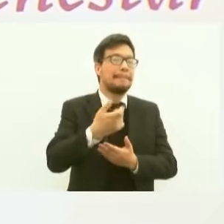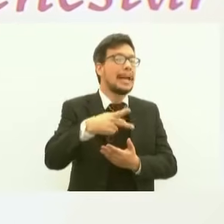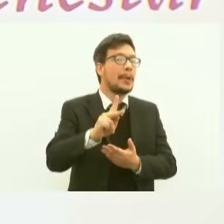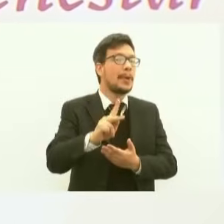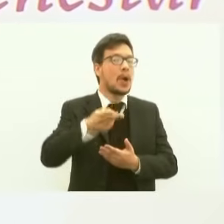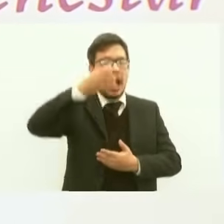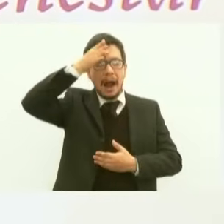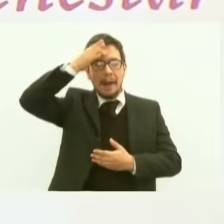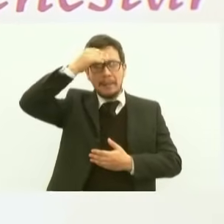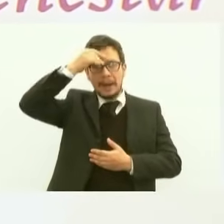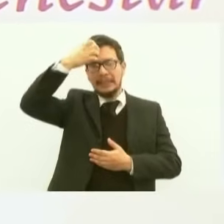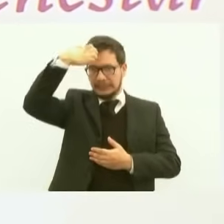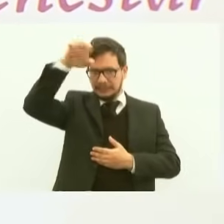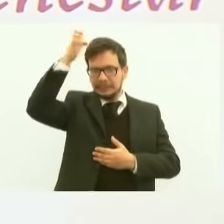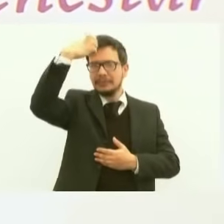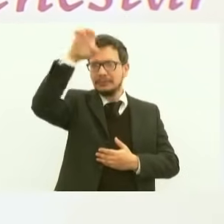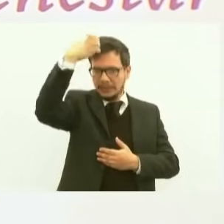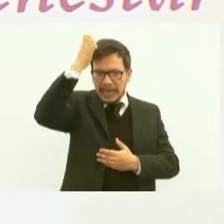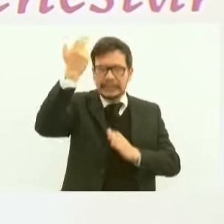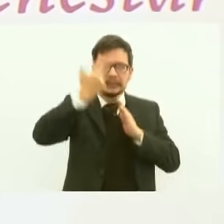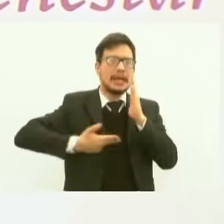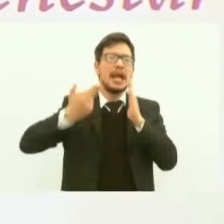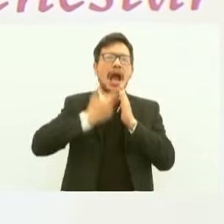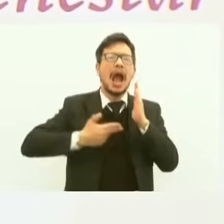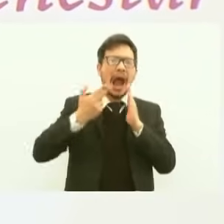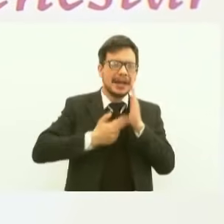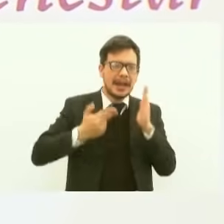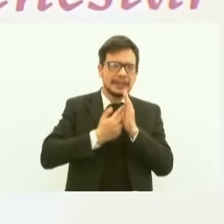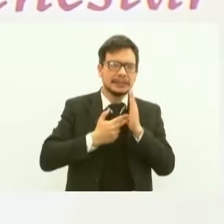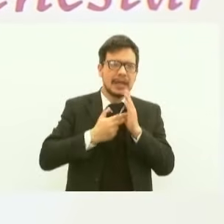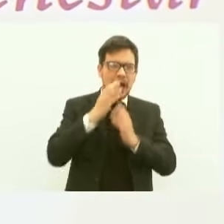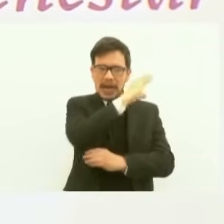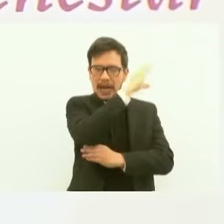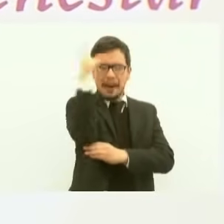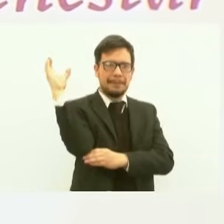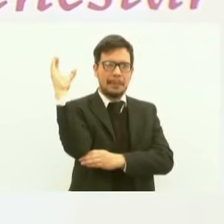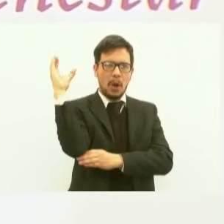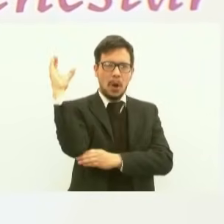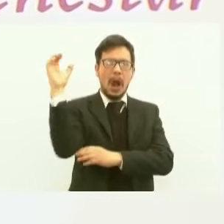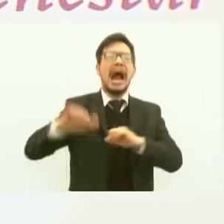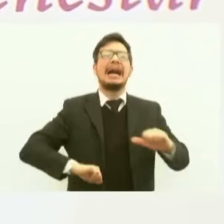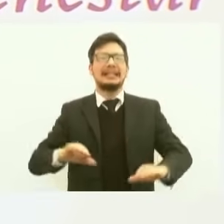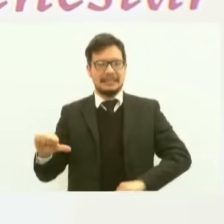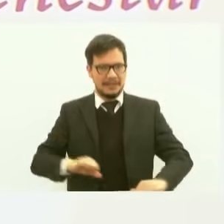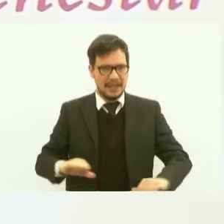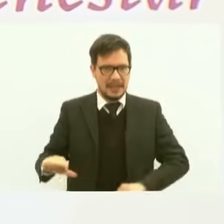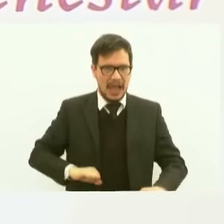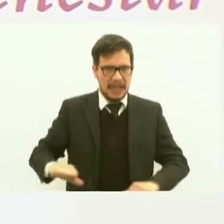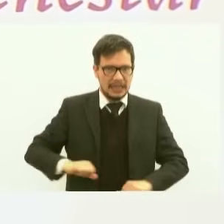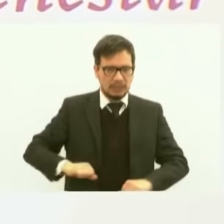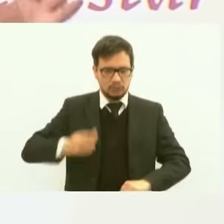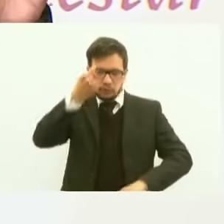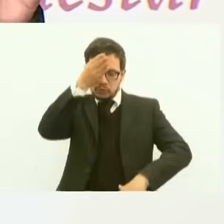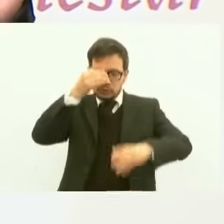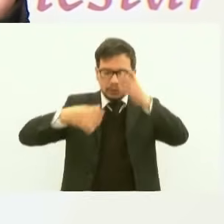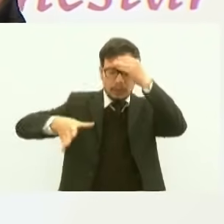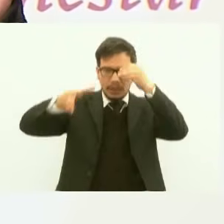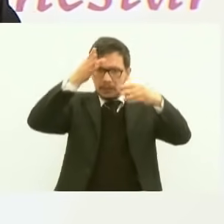en empresas, en el campo, en actividades productivas, para